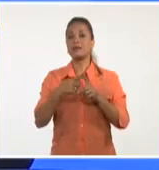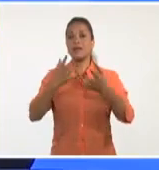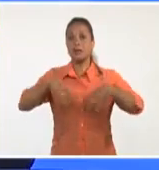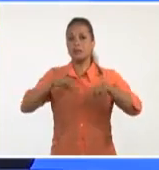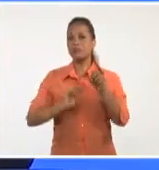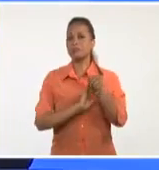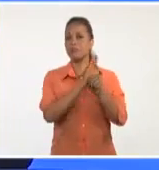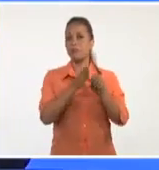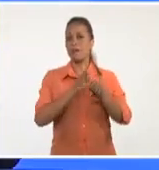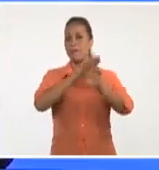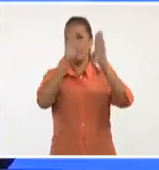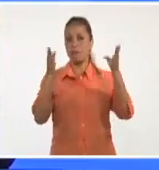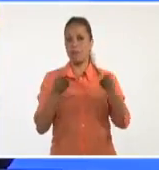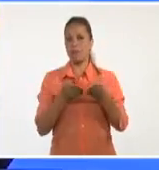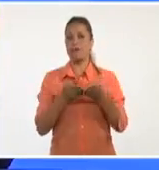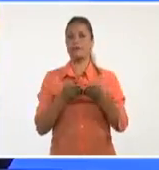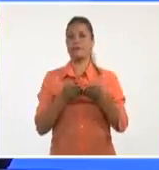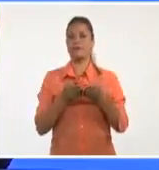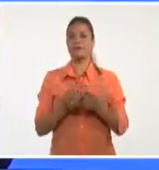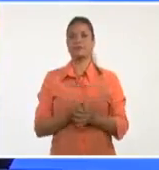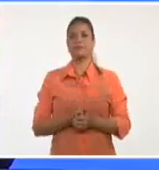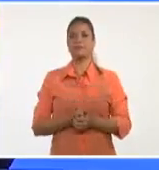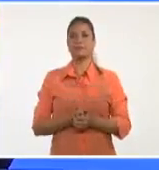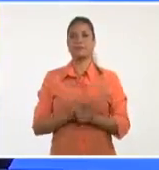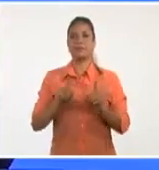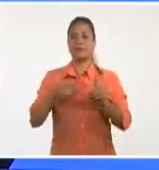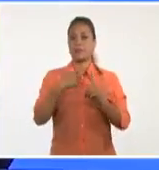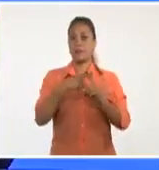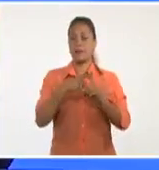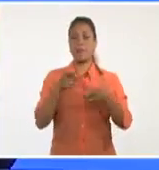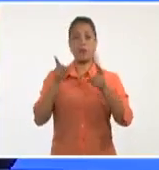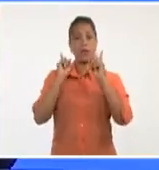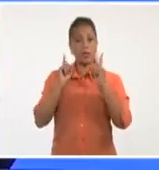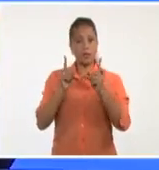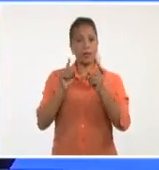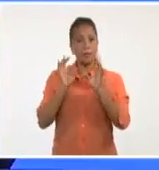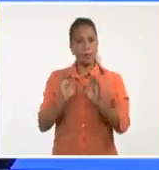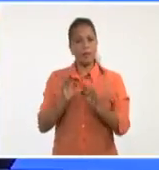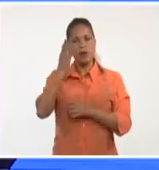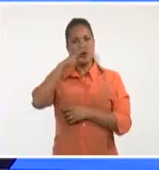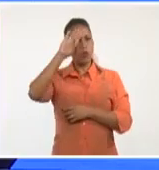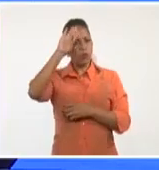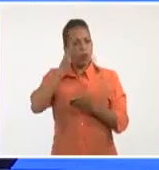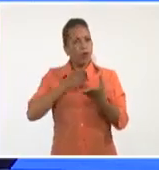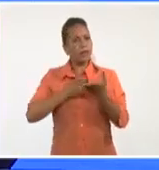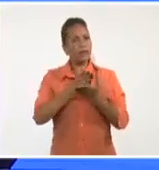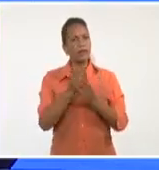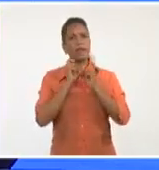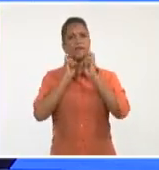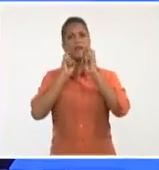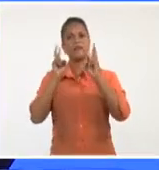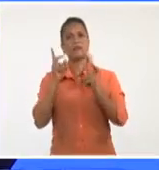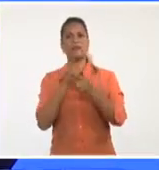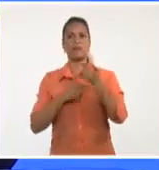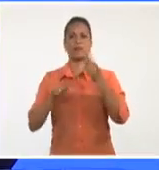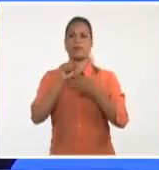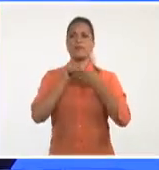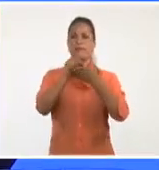mundial. A pesar de esa genocida política, Cuba ha logrado sostener la vitalidad de sus principales